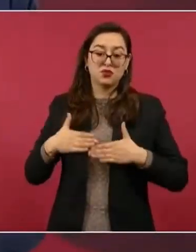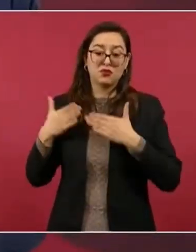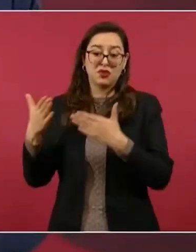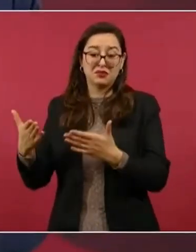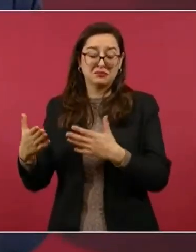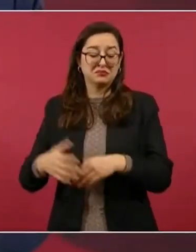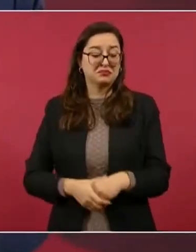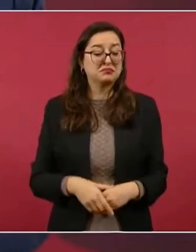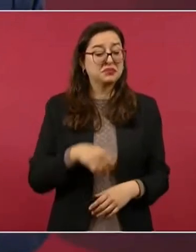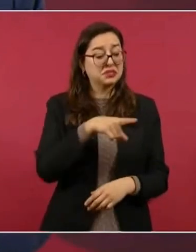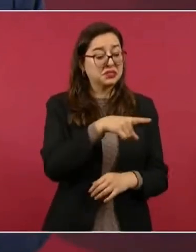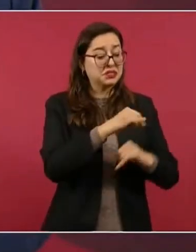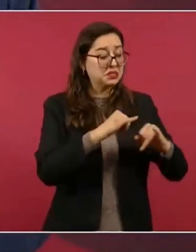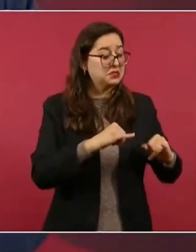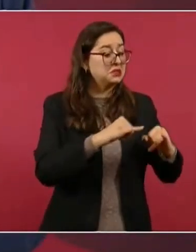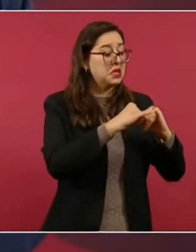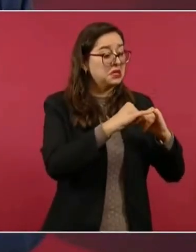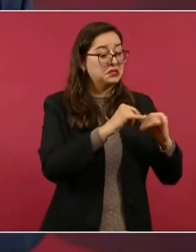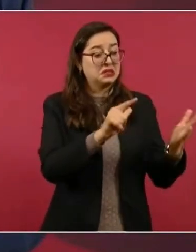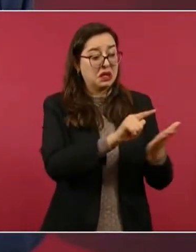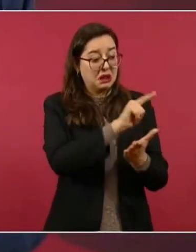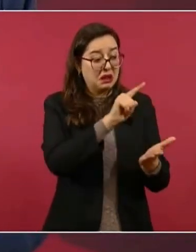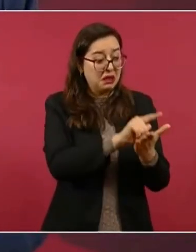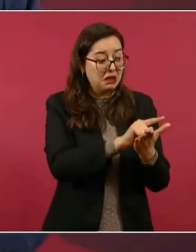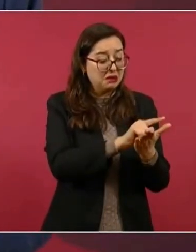otro, pueden haber leyes